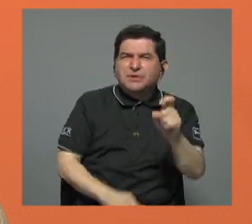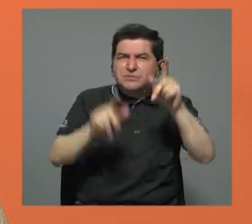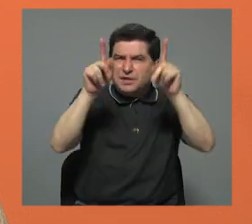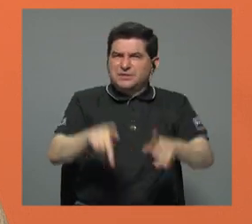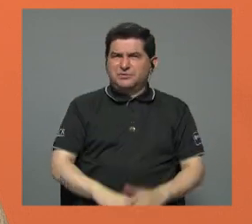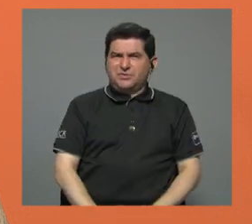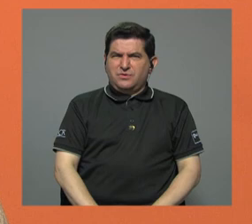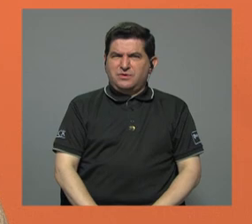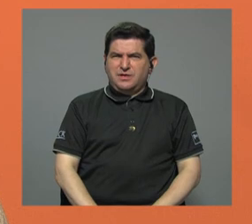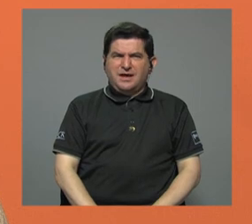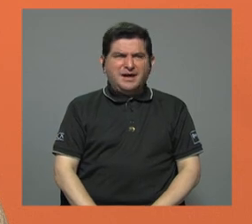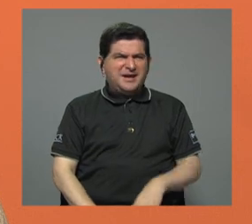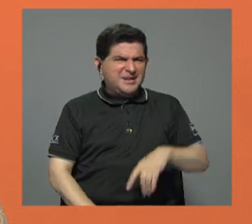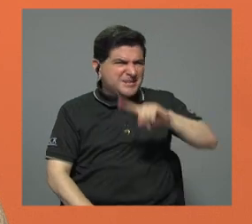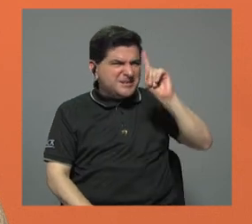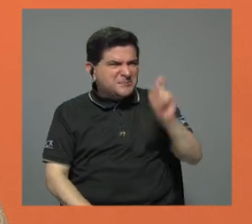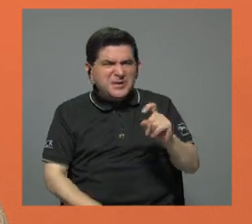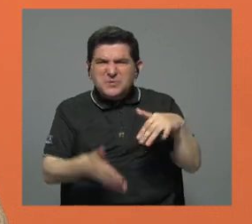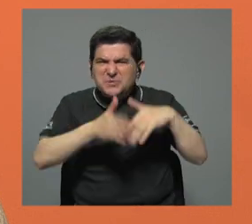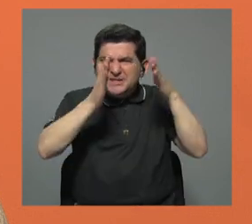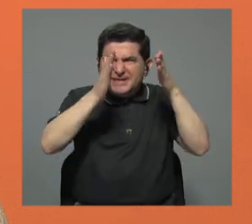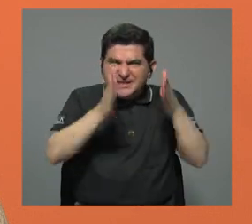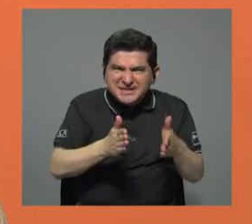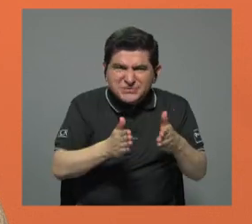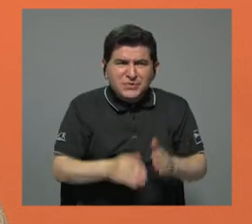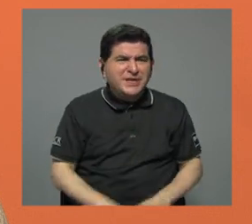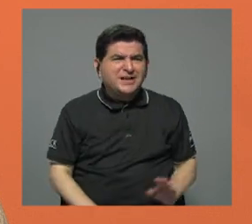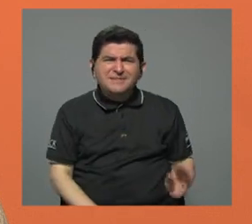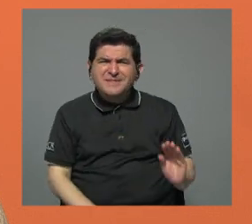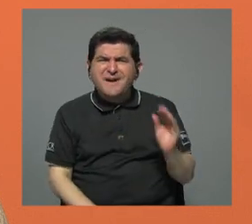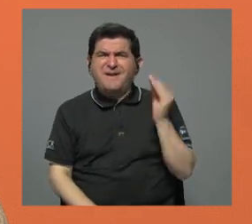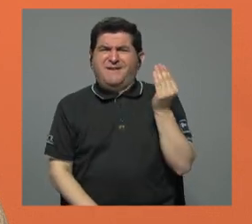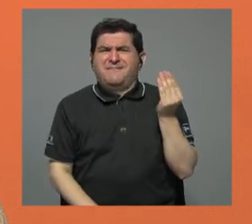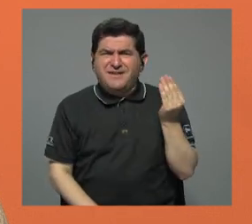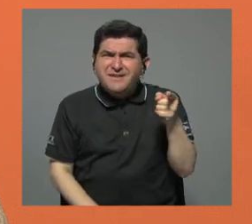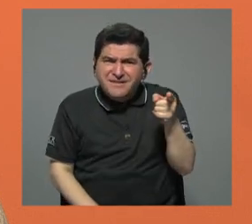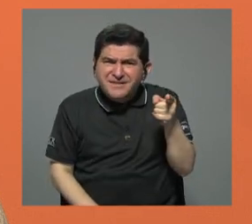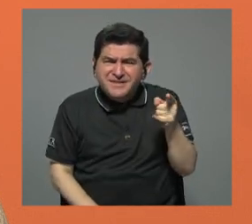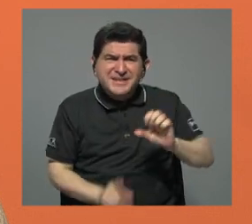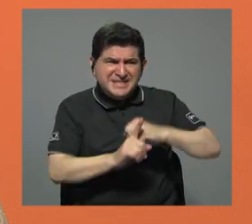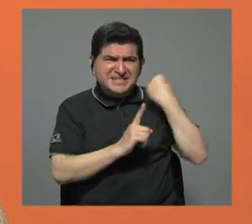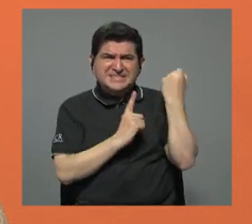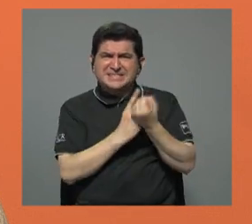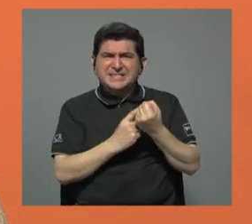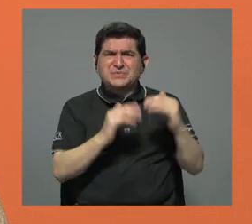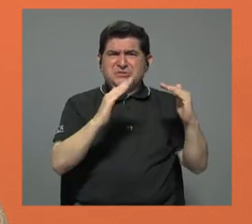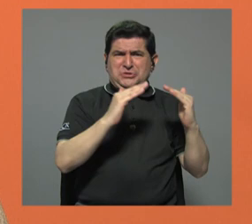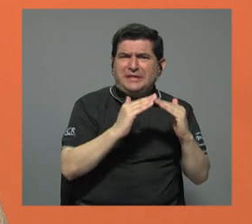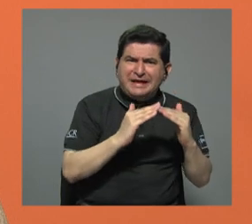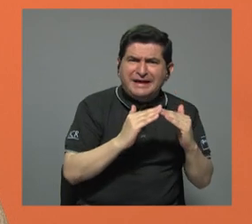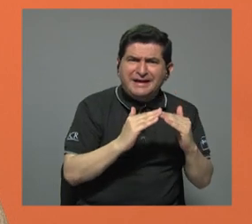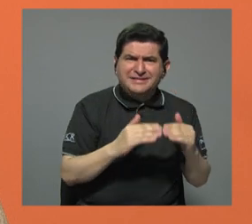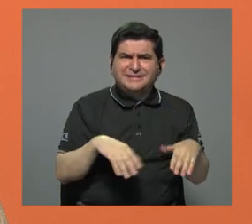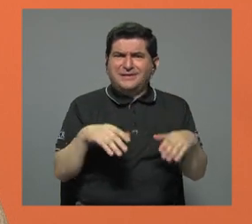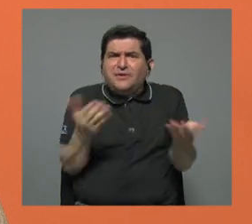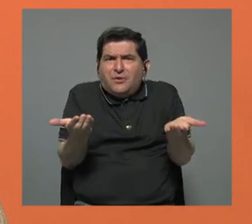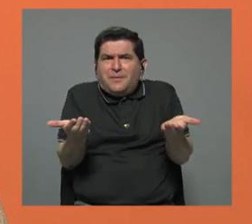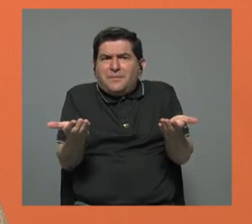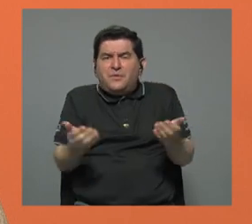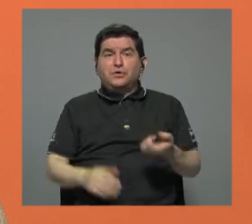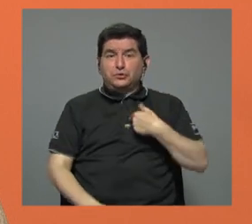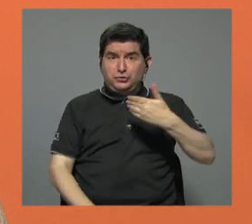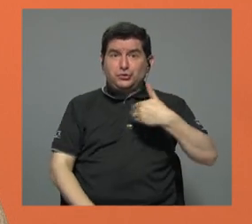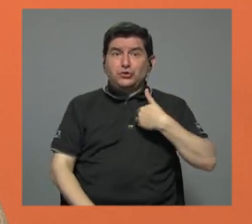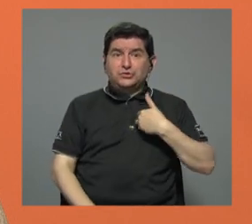gente es pero como le preguntaron a estudiantes de tan corta edad por las condiciones de su vivienda con usted está aquí los